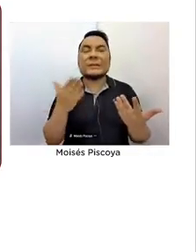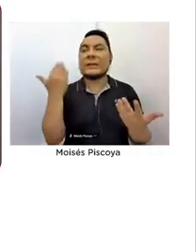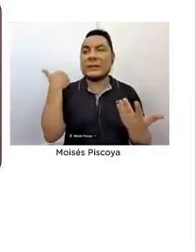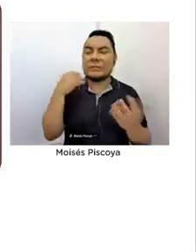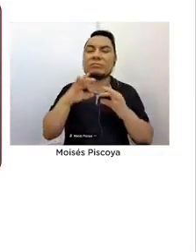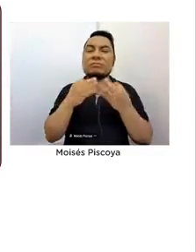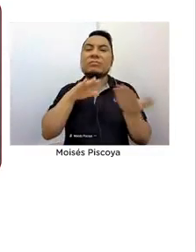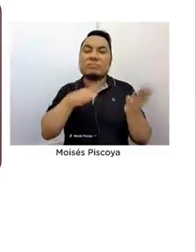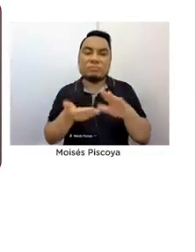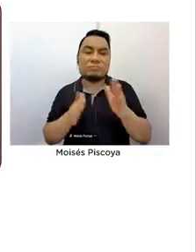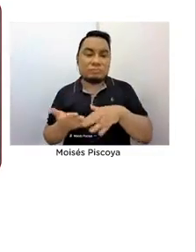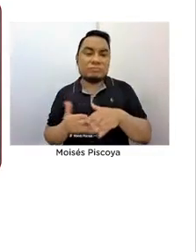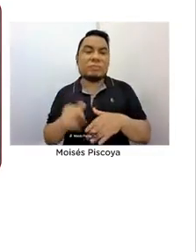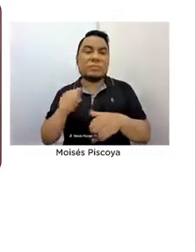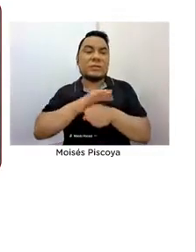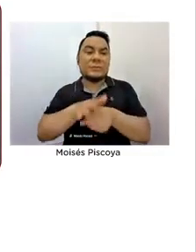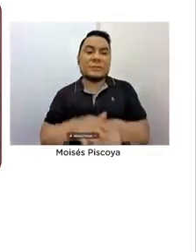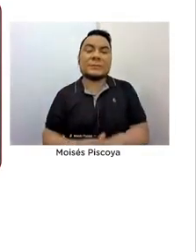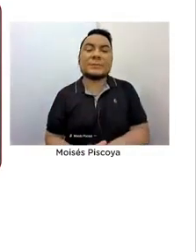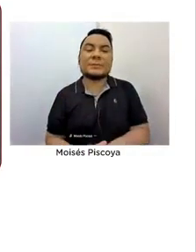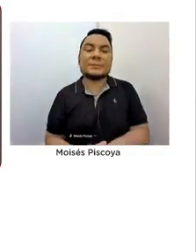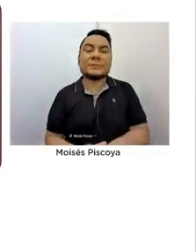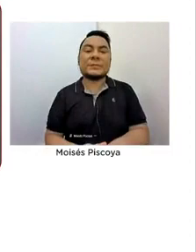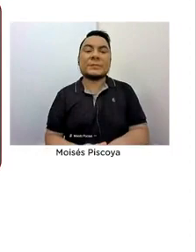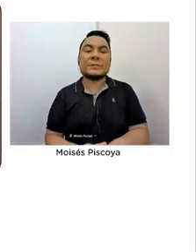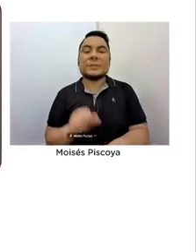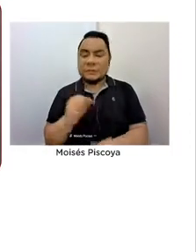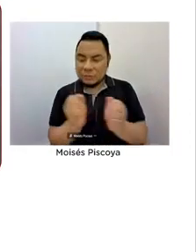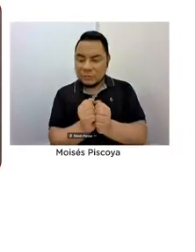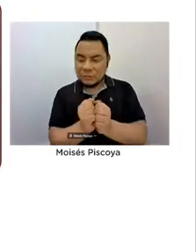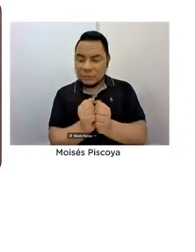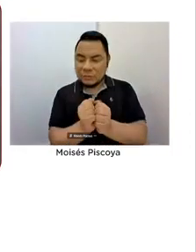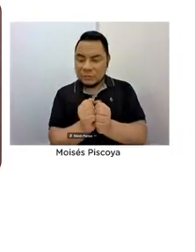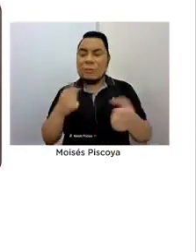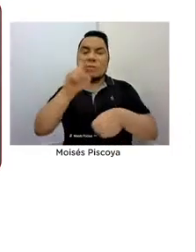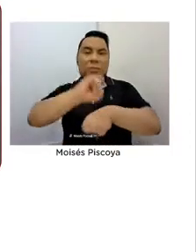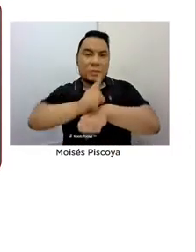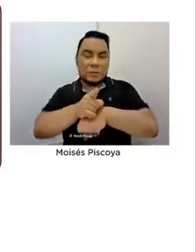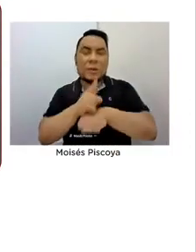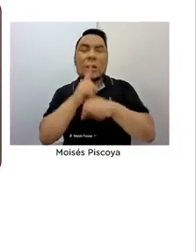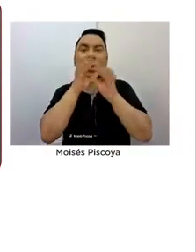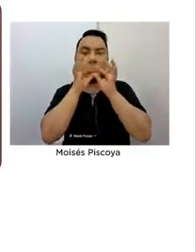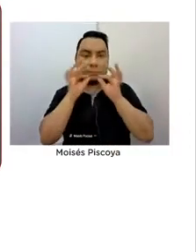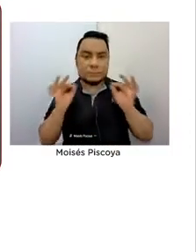del COVID-19. Acompáñenme en un minuto de silencio.